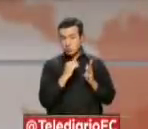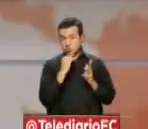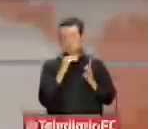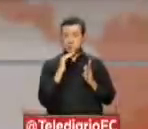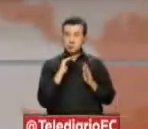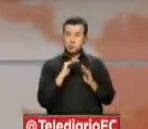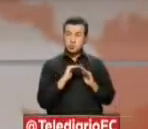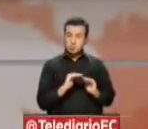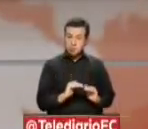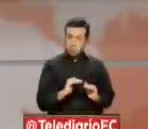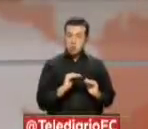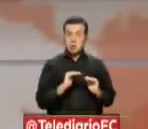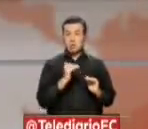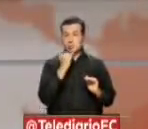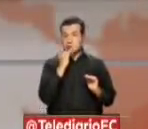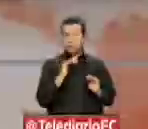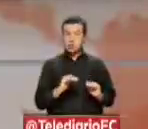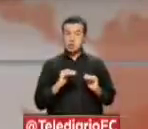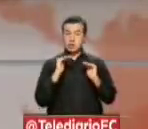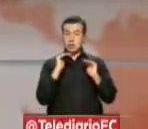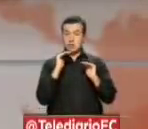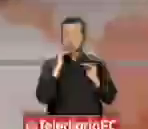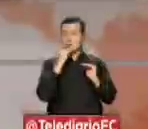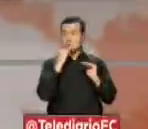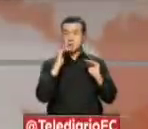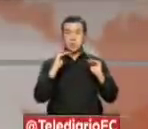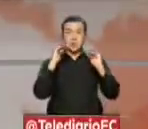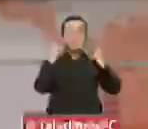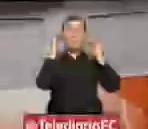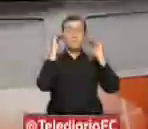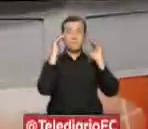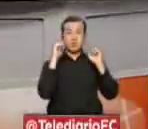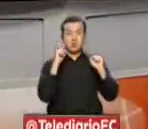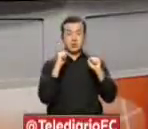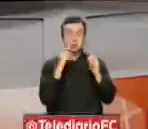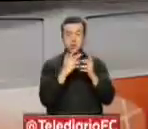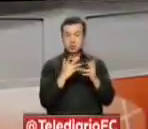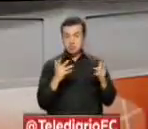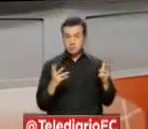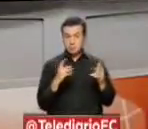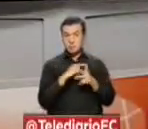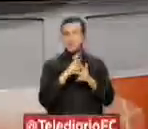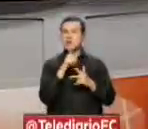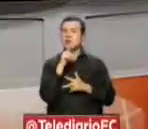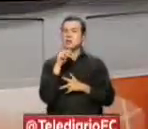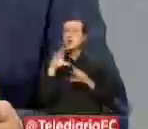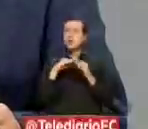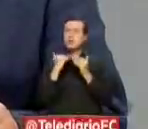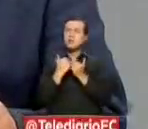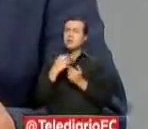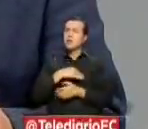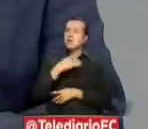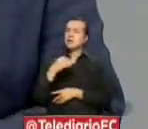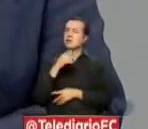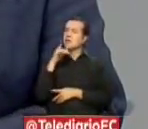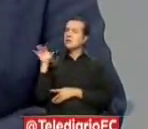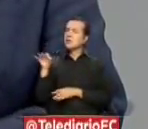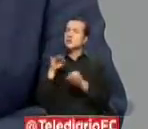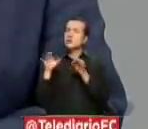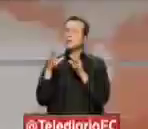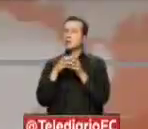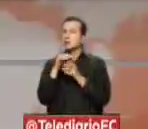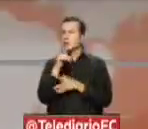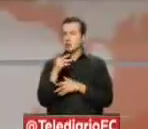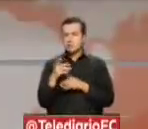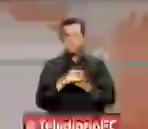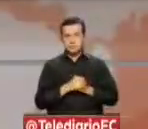leve, sea falta grave o muy grave. ¿Quiénes conformarían este comité de ética?